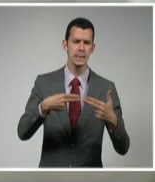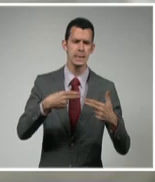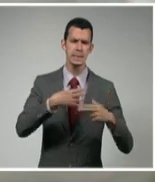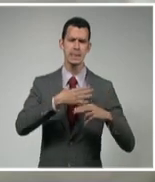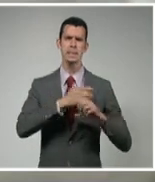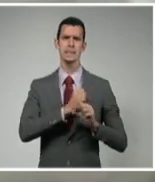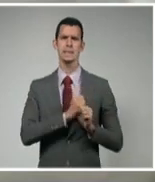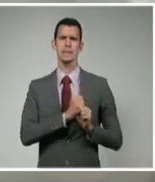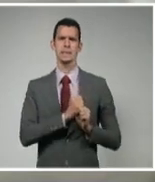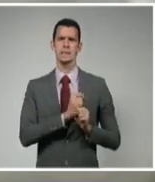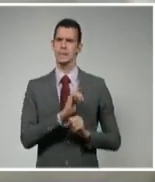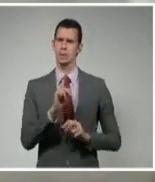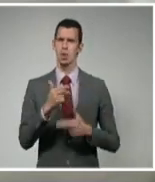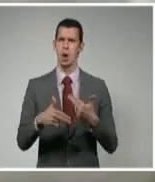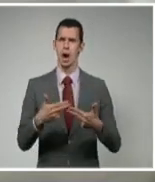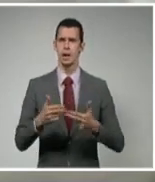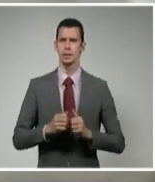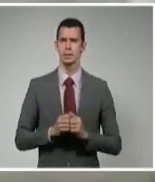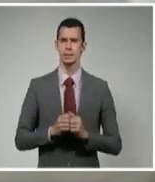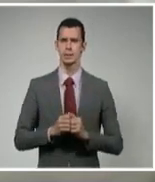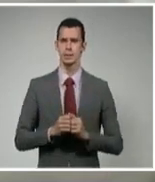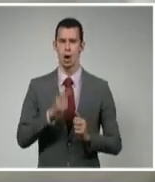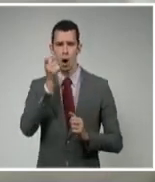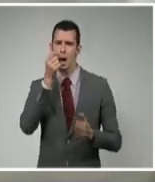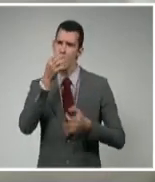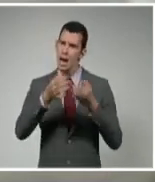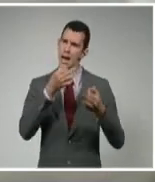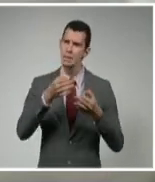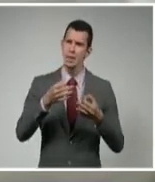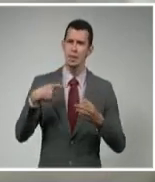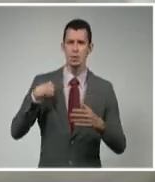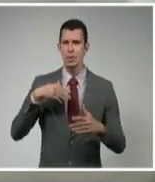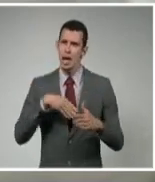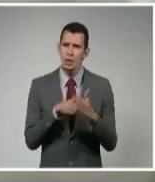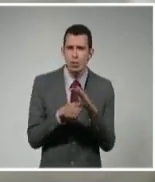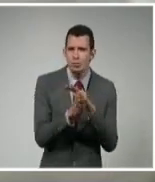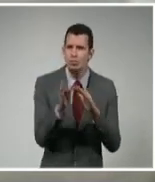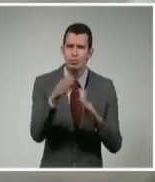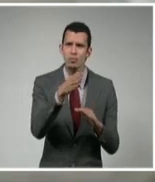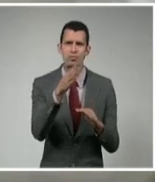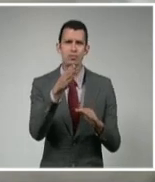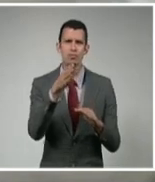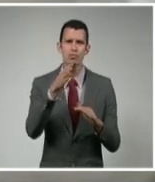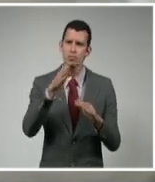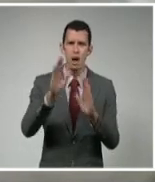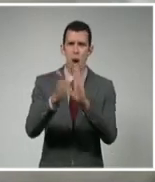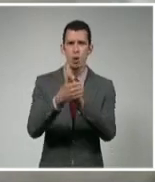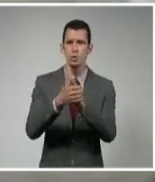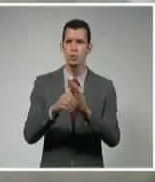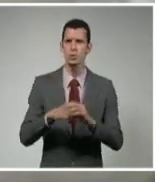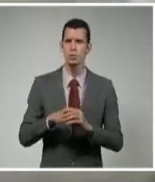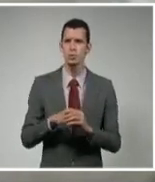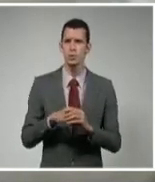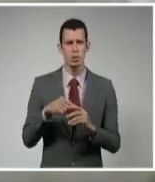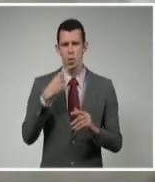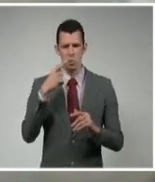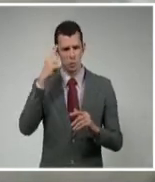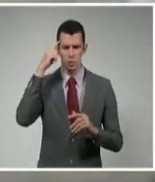Carlos, y me escondí allá para no hacer la lesión esa que iba a hacer. Y el hombre se apareció allá y me